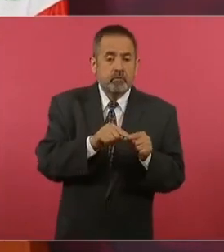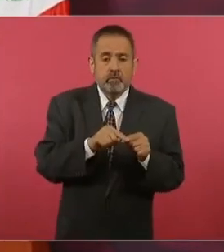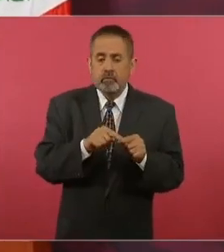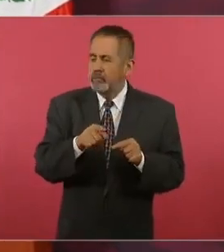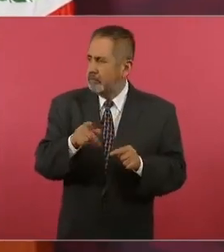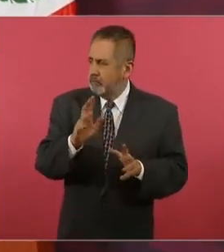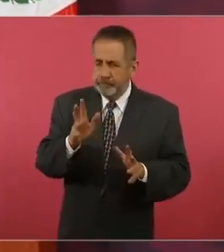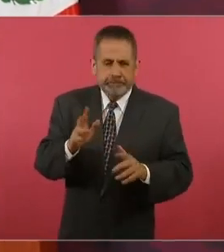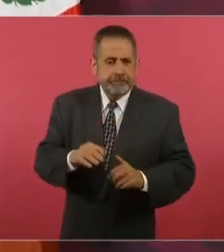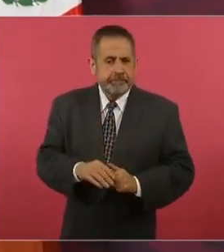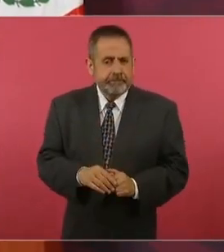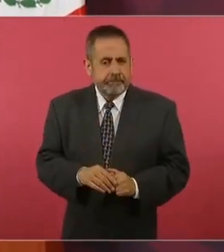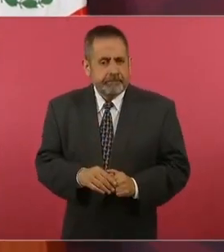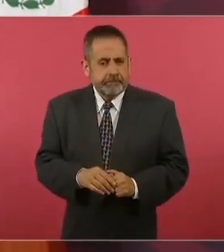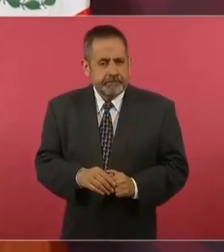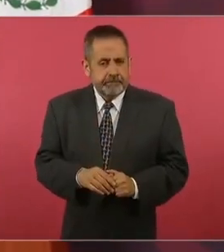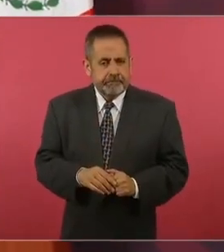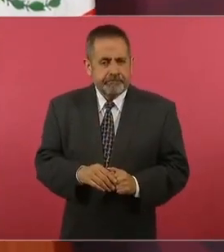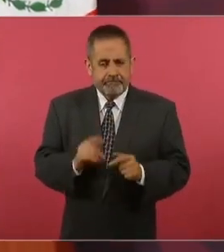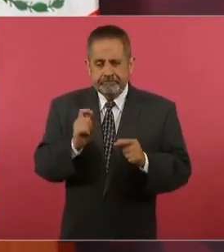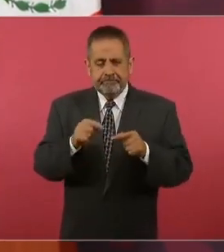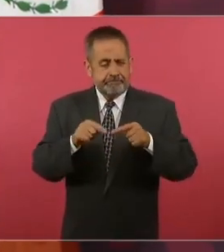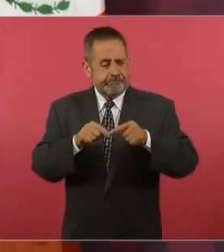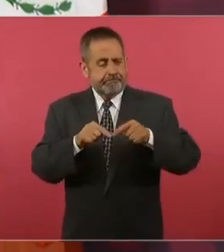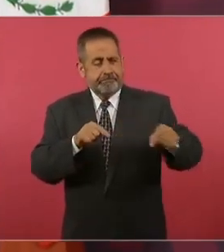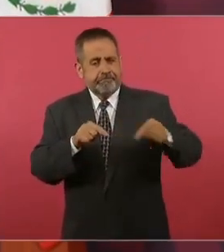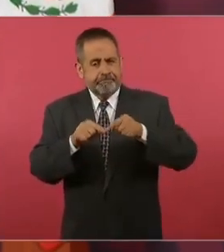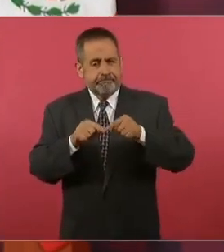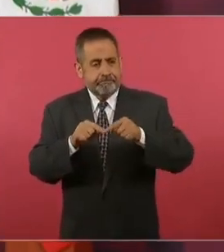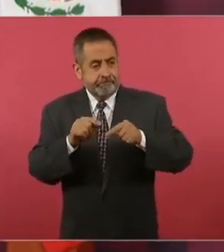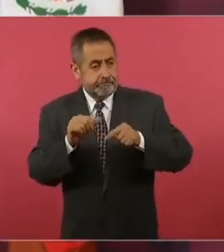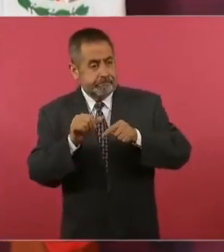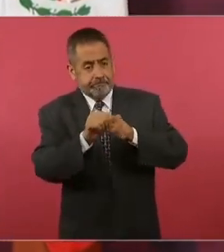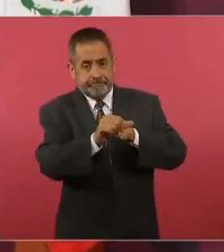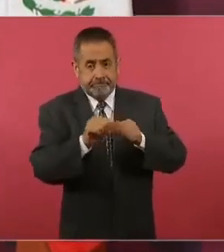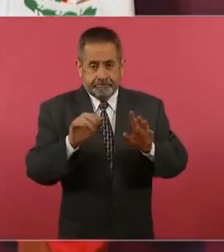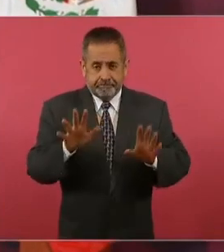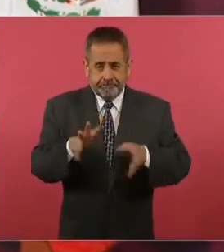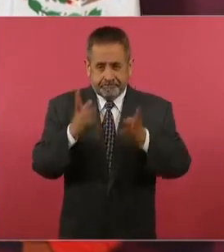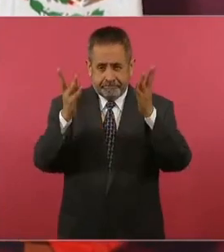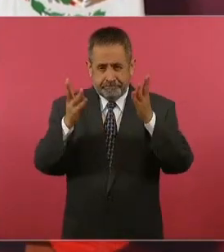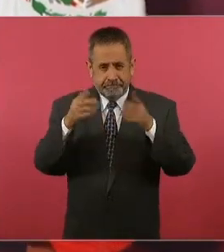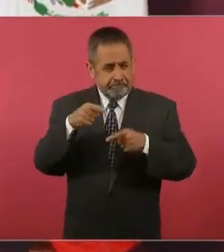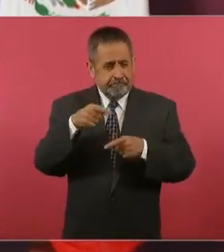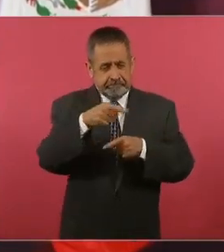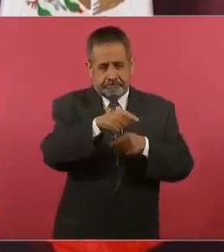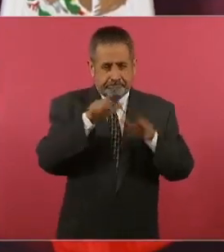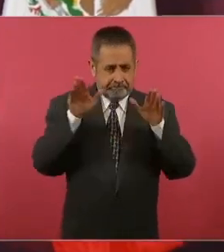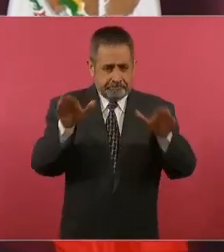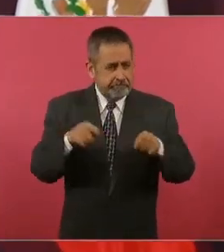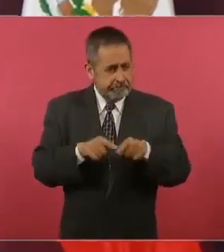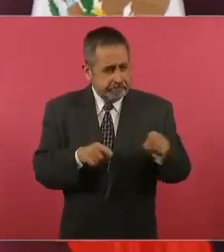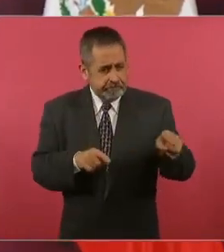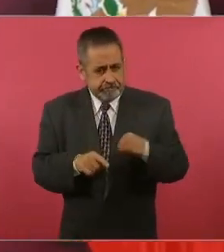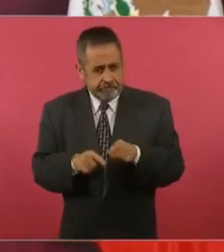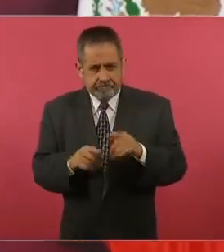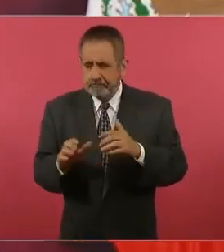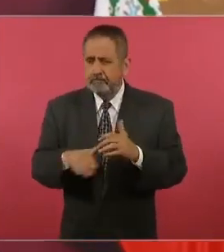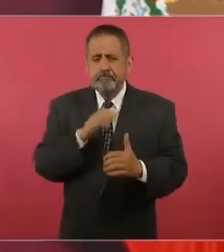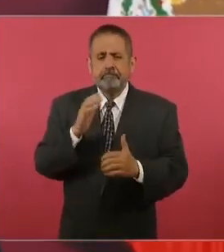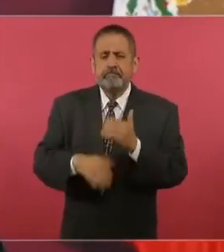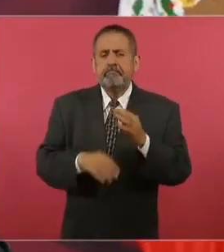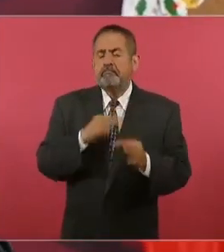incluso ya el tramo del aeropuerto lo dejaron